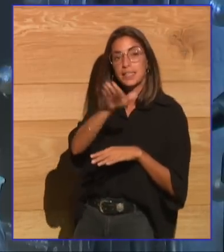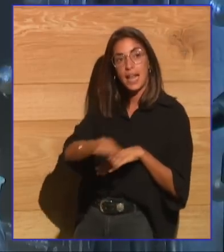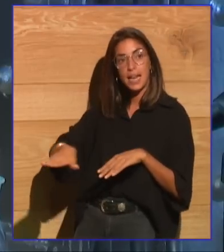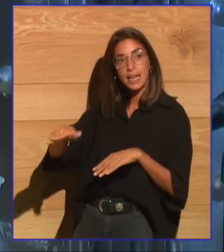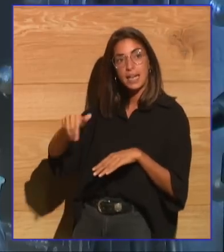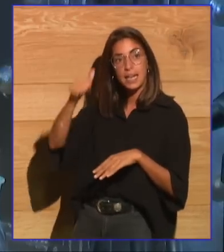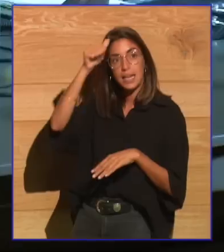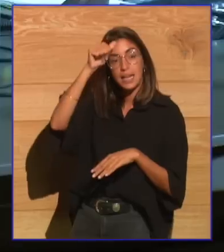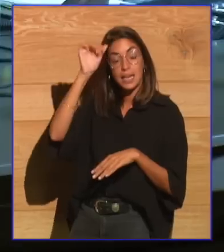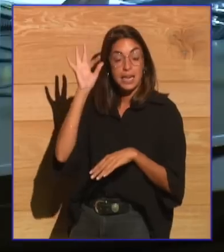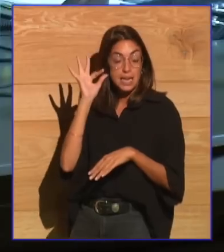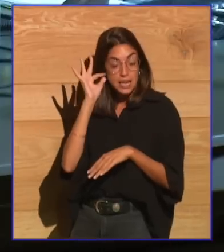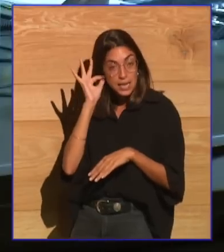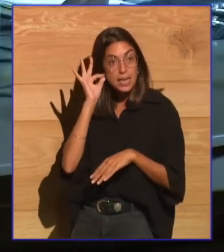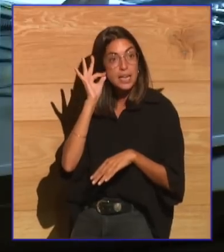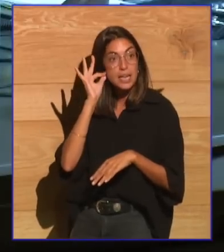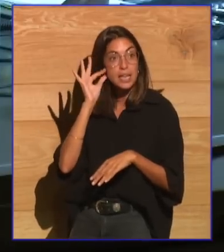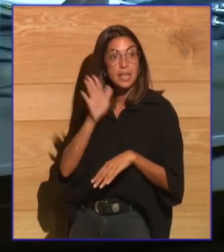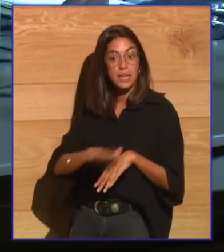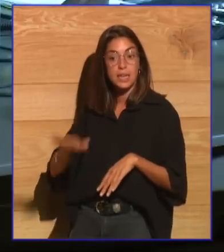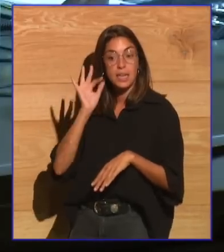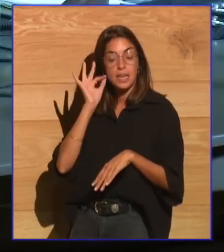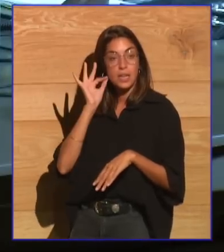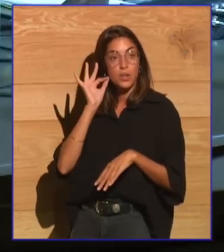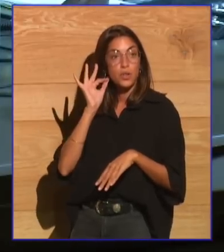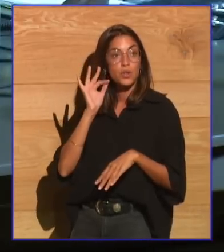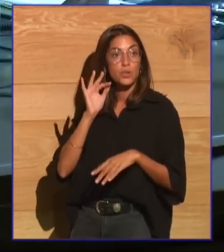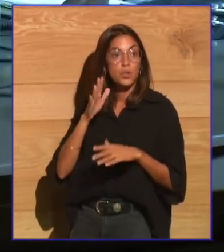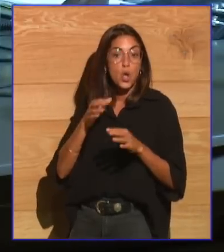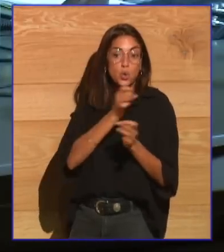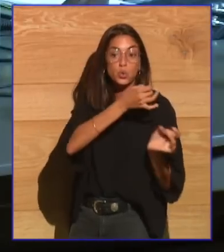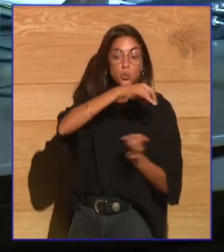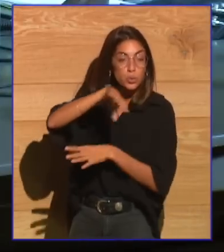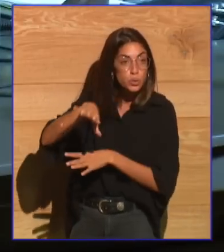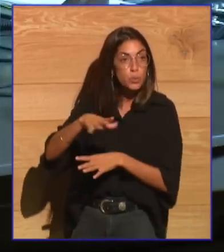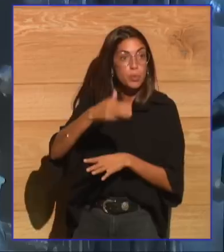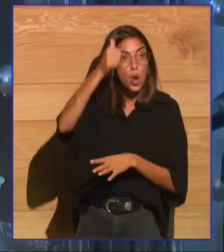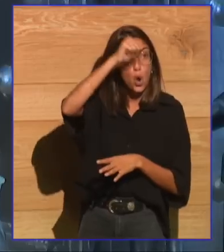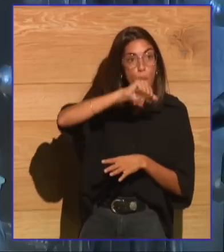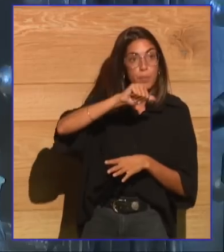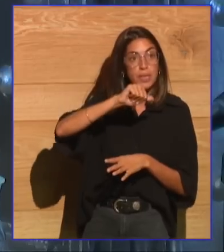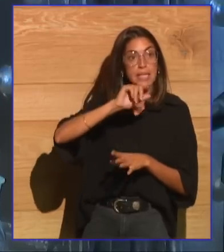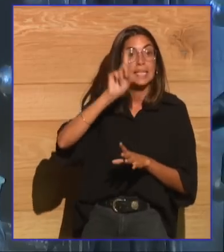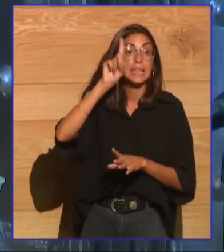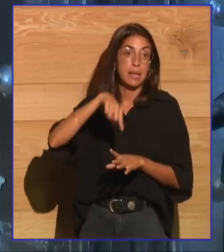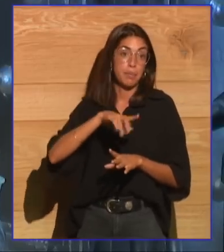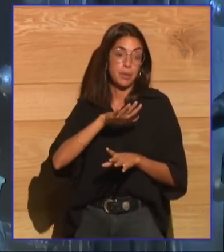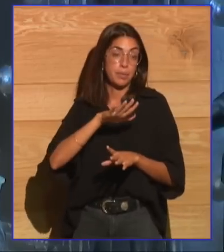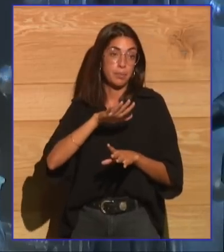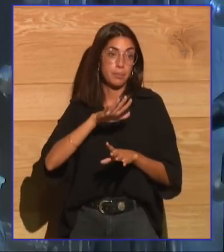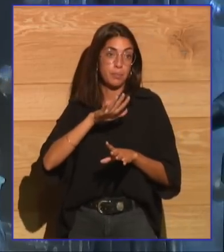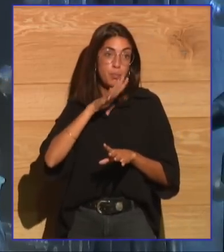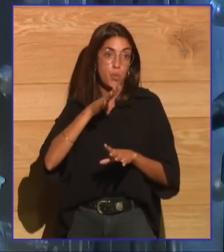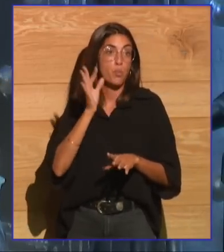maravilloso ha surgido a mirar a la opresión de mujeres y niños por hombres y por y también una menor medida por las